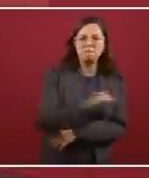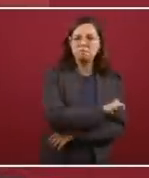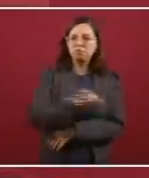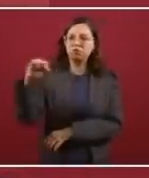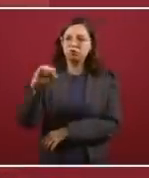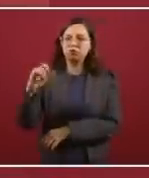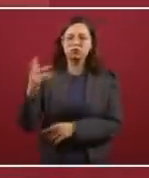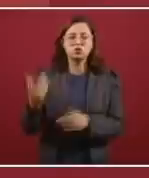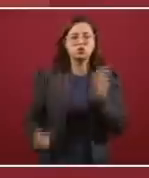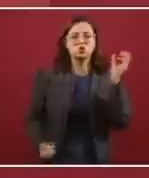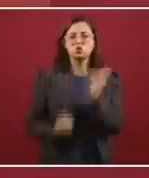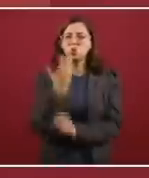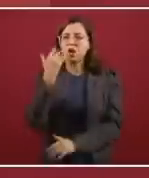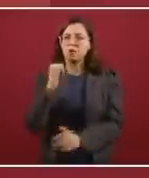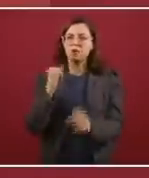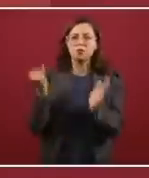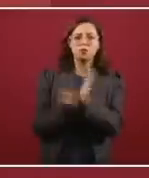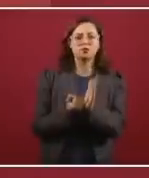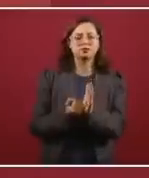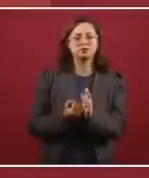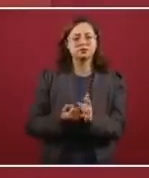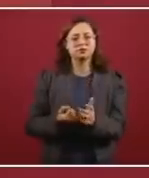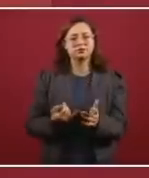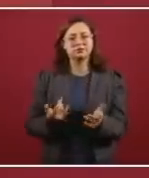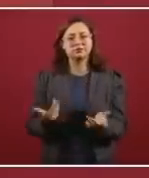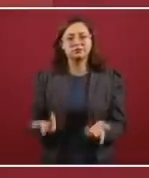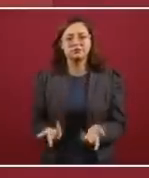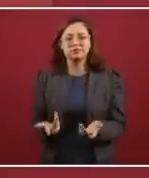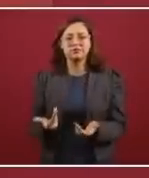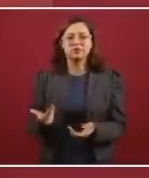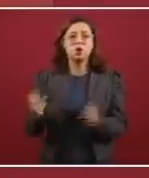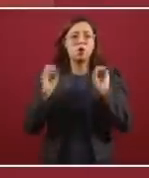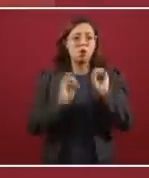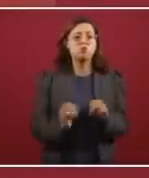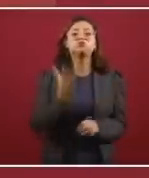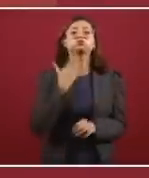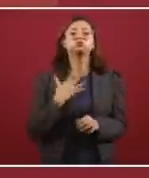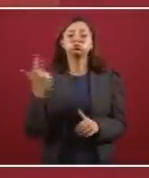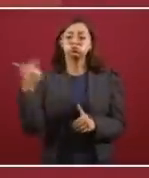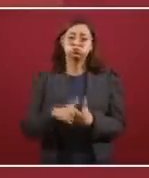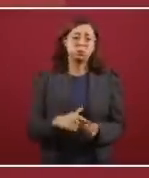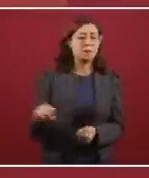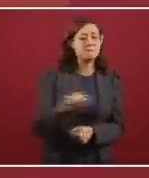y crear impuestos nuevos o decretar gasolinazos,